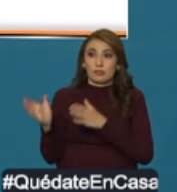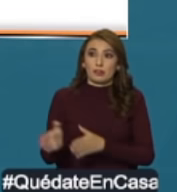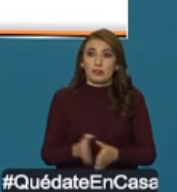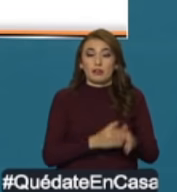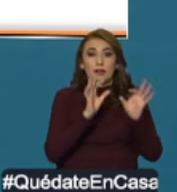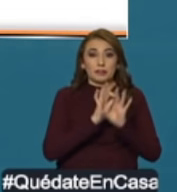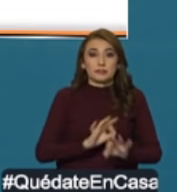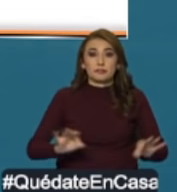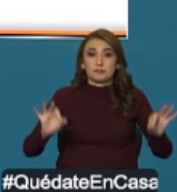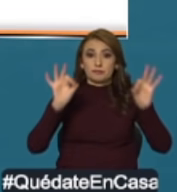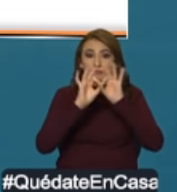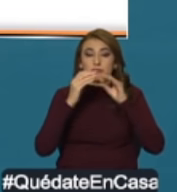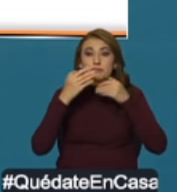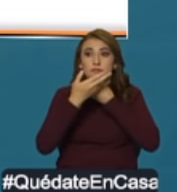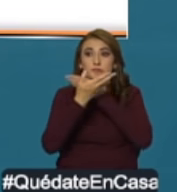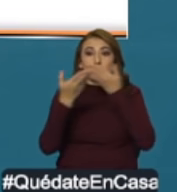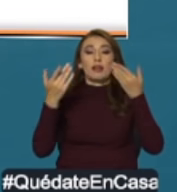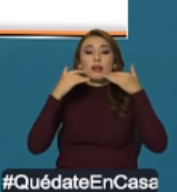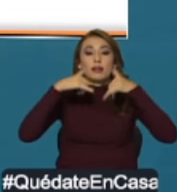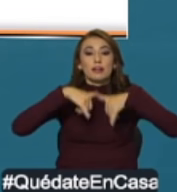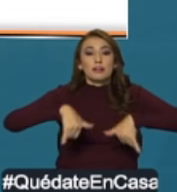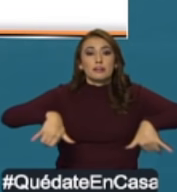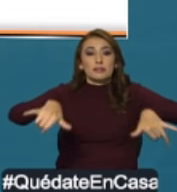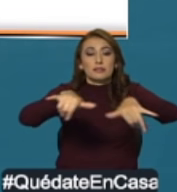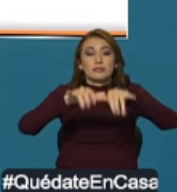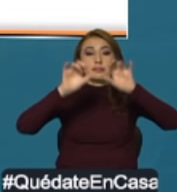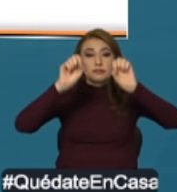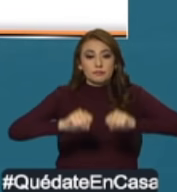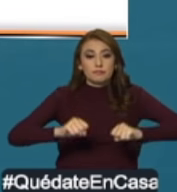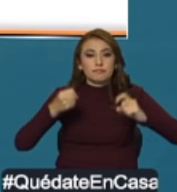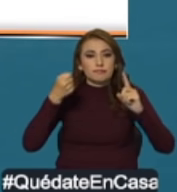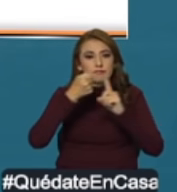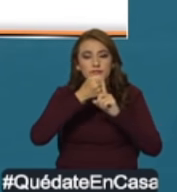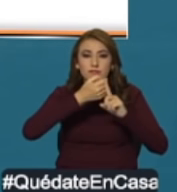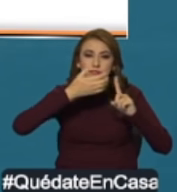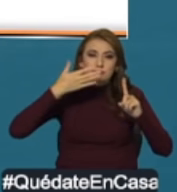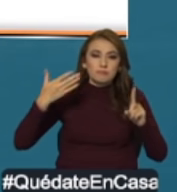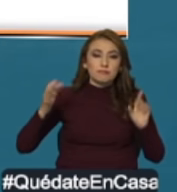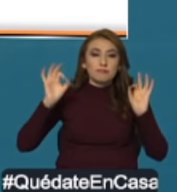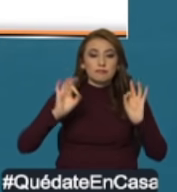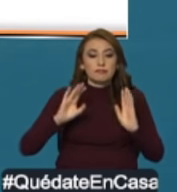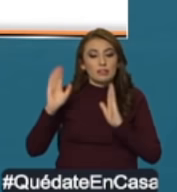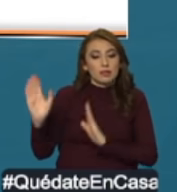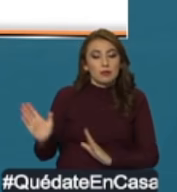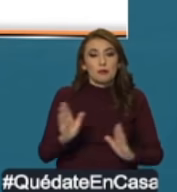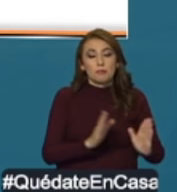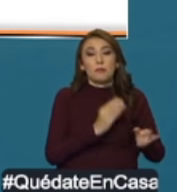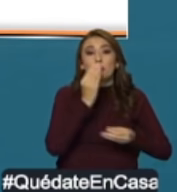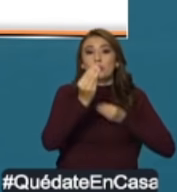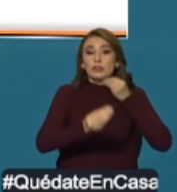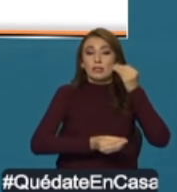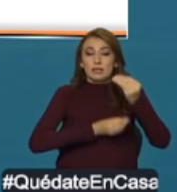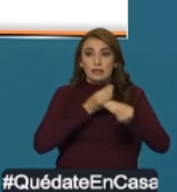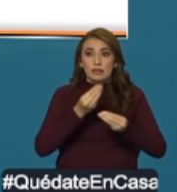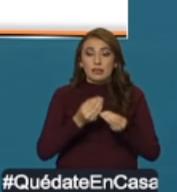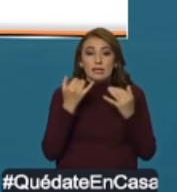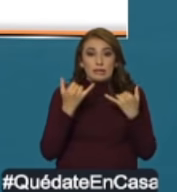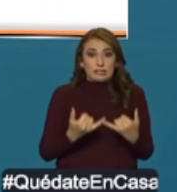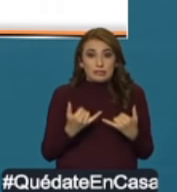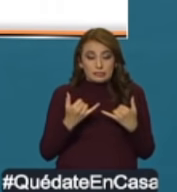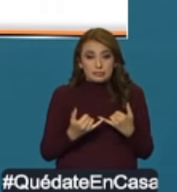explosivas y ha tenido alto impacto en la mortalidad. Estas zonas, que